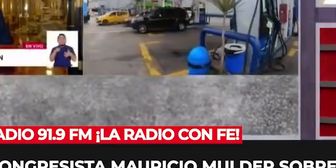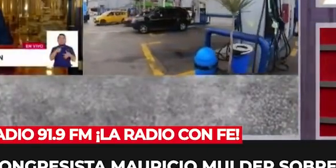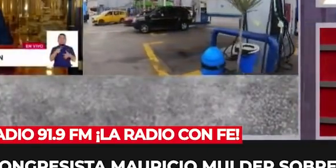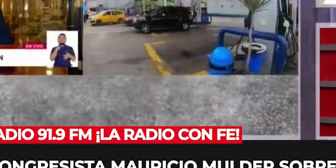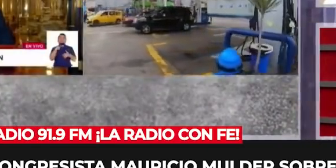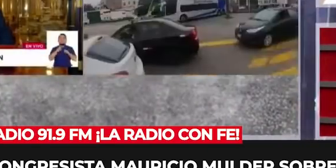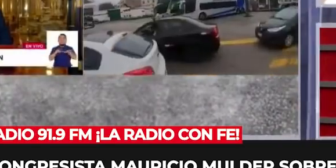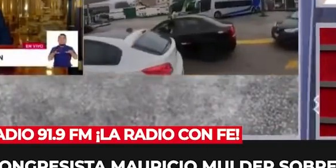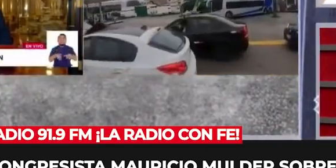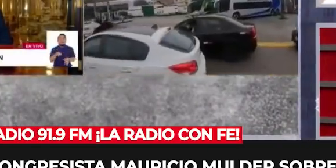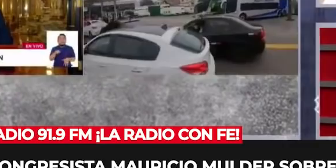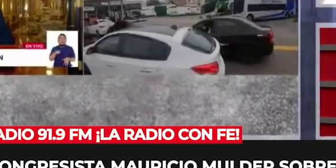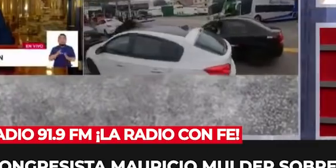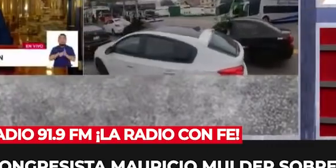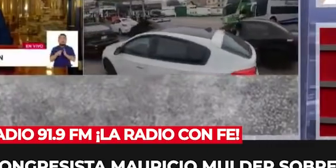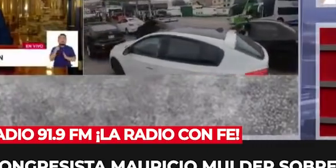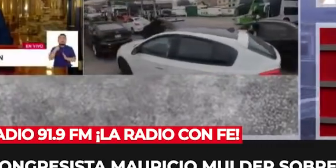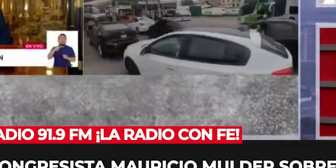FENTEP.